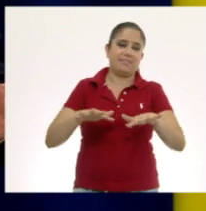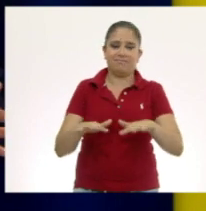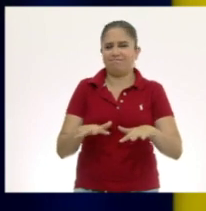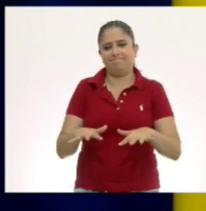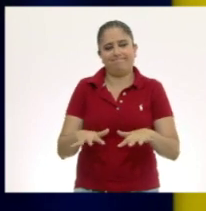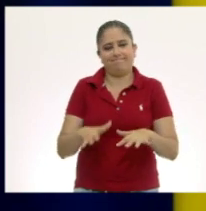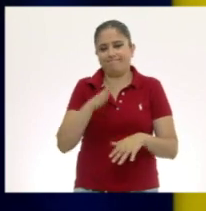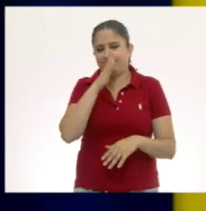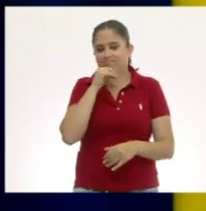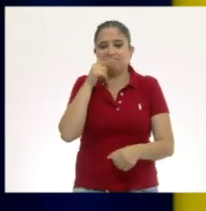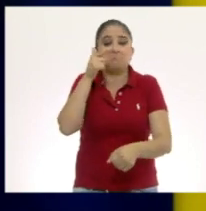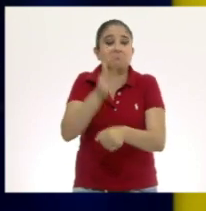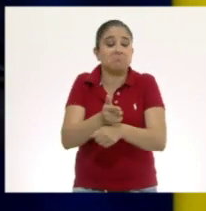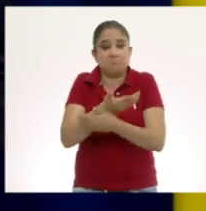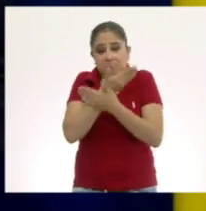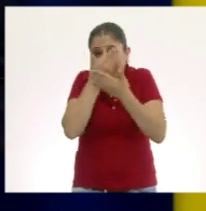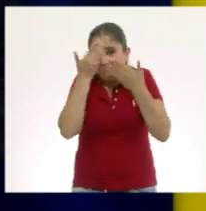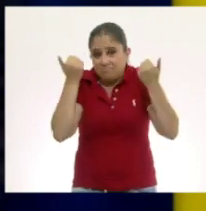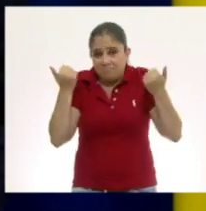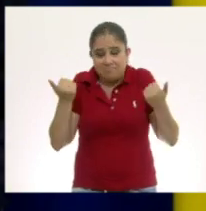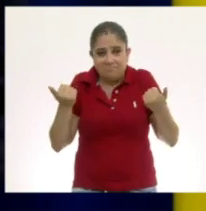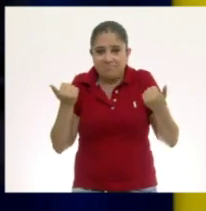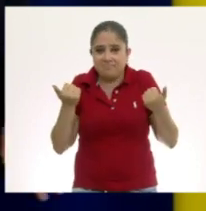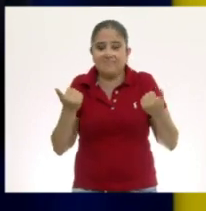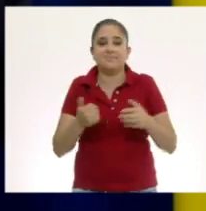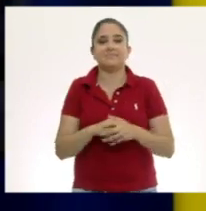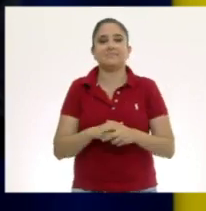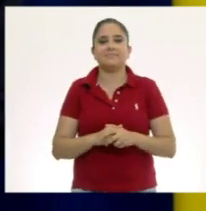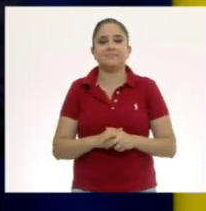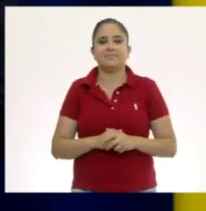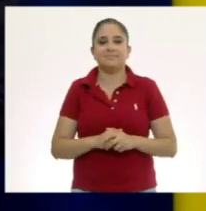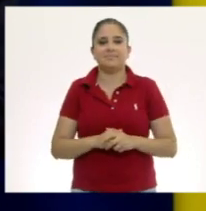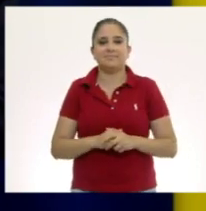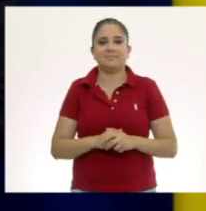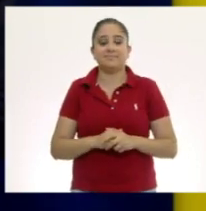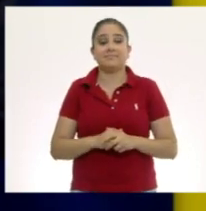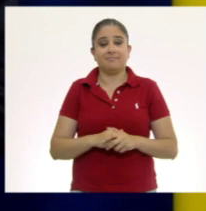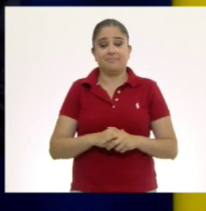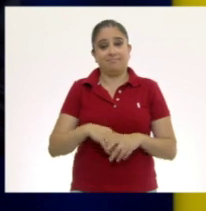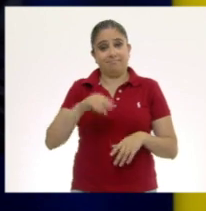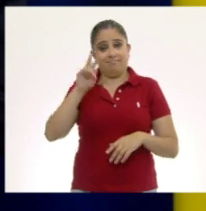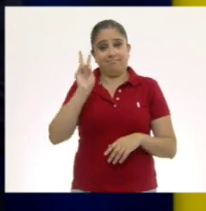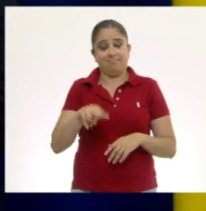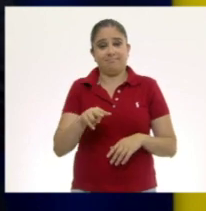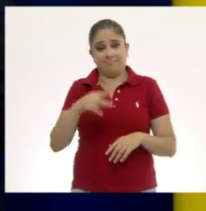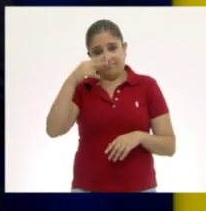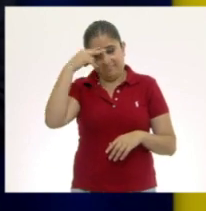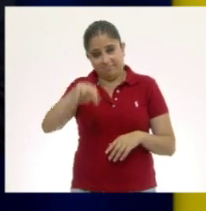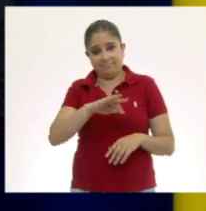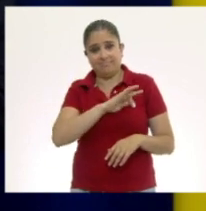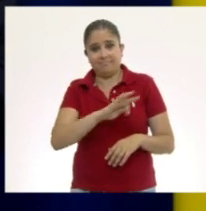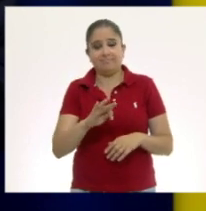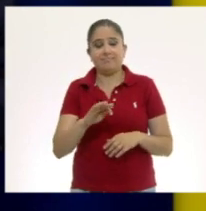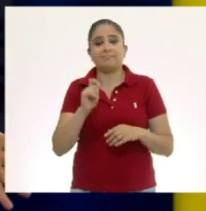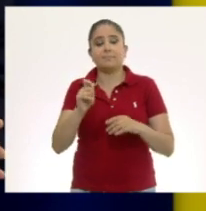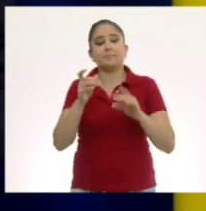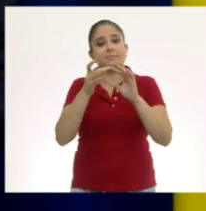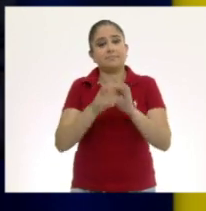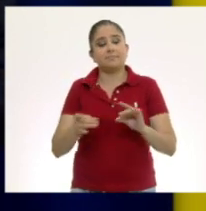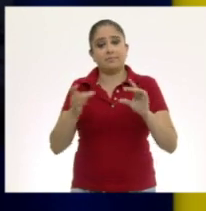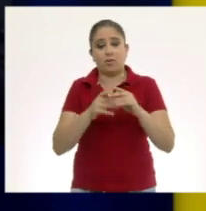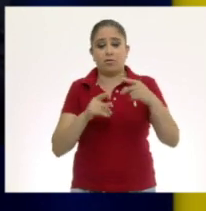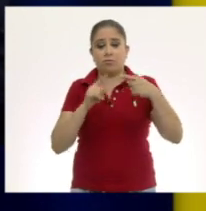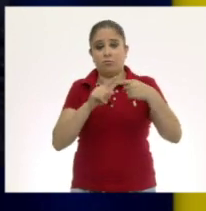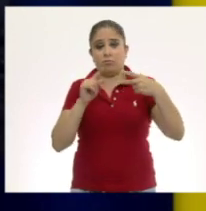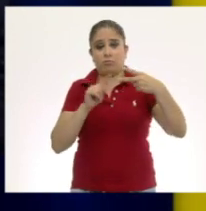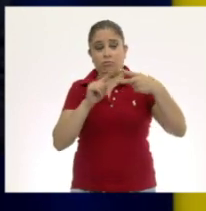sismo, realmente aún no. Y bueno, pues la verdad es que en México podemos hablar de dos